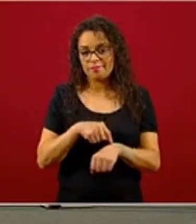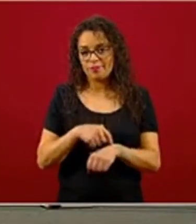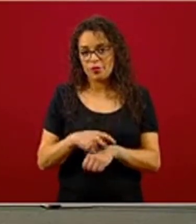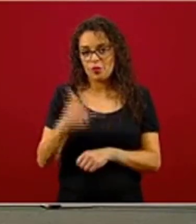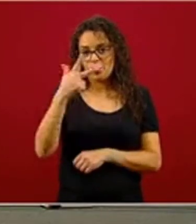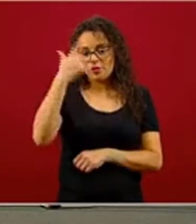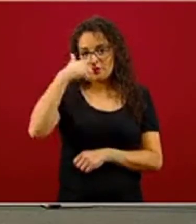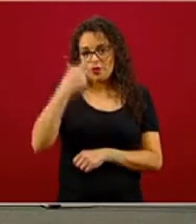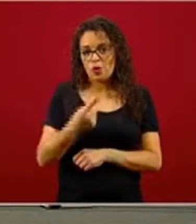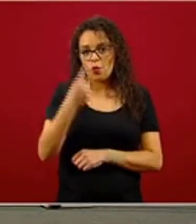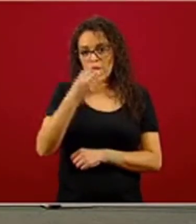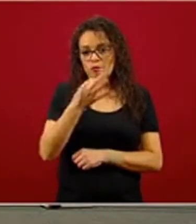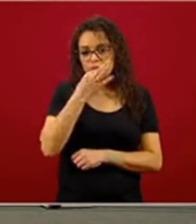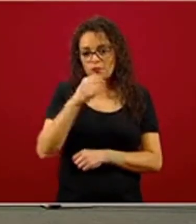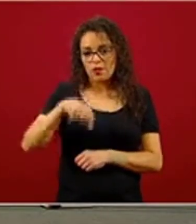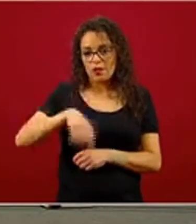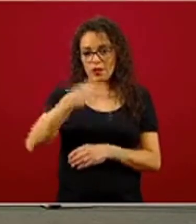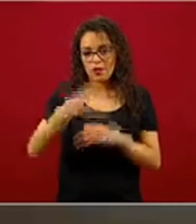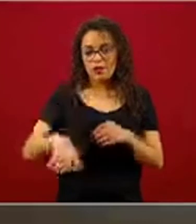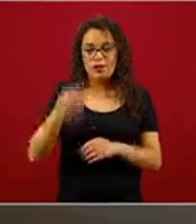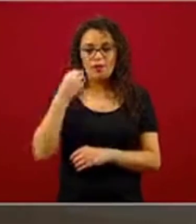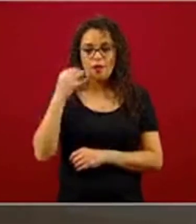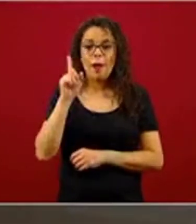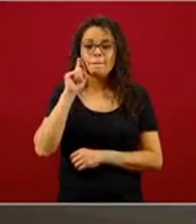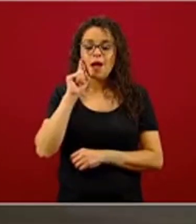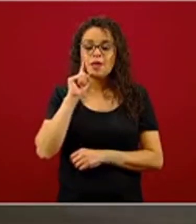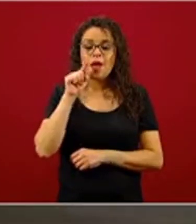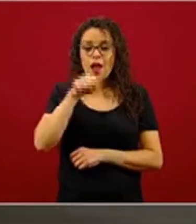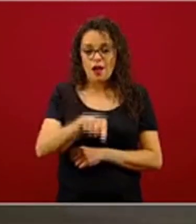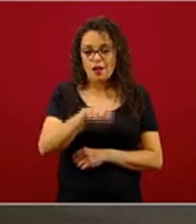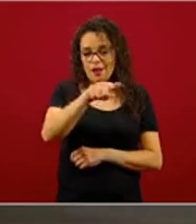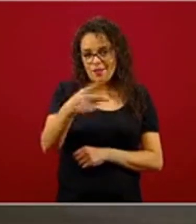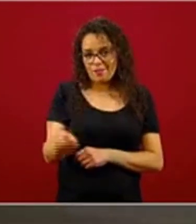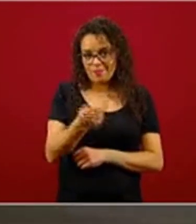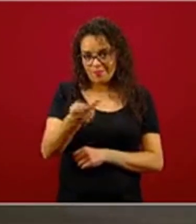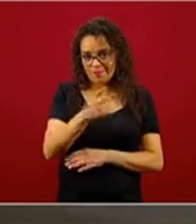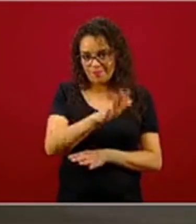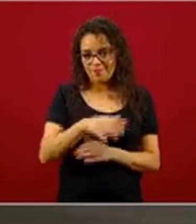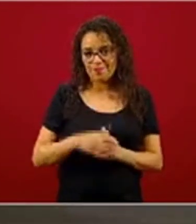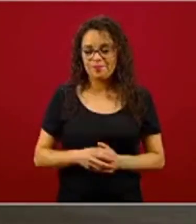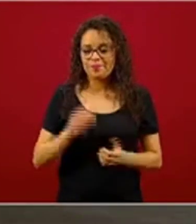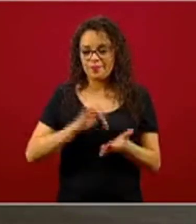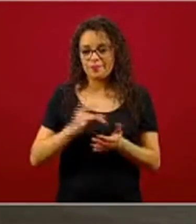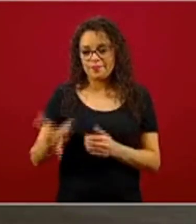terminamos aquí la conferencia, mañana empezamos con usted. Gracias.